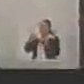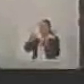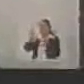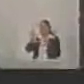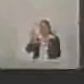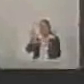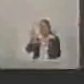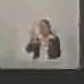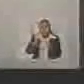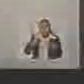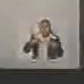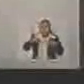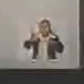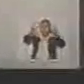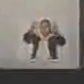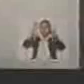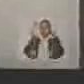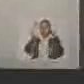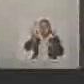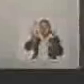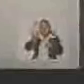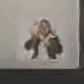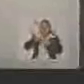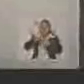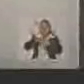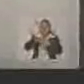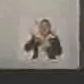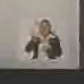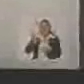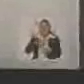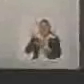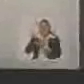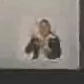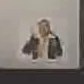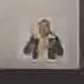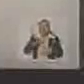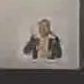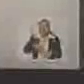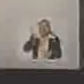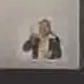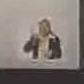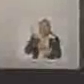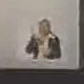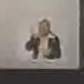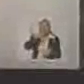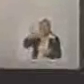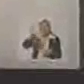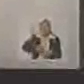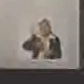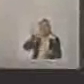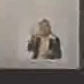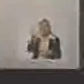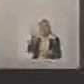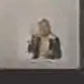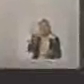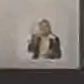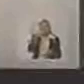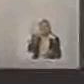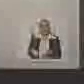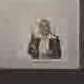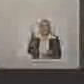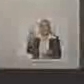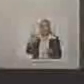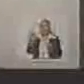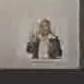tintorería? ¿Tienes una farmacia? ¿Y ya estás cansado de que vengan a pedirte moches, la